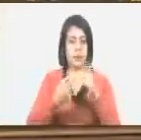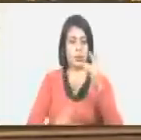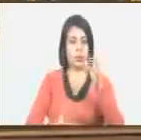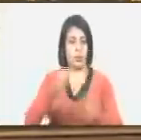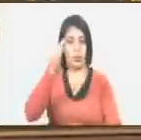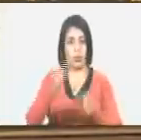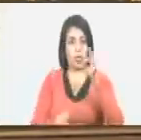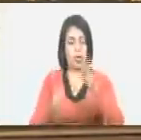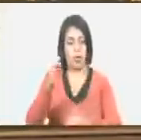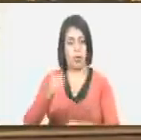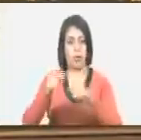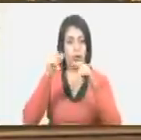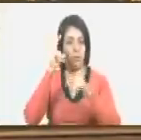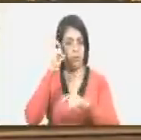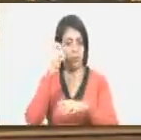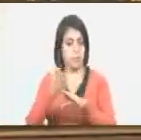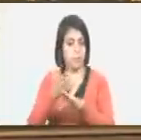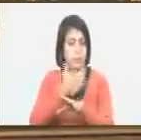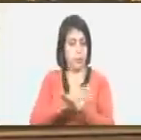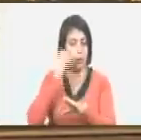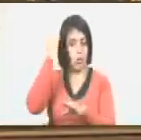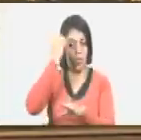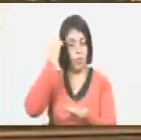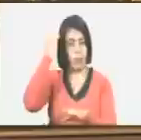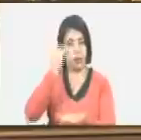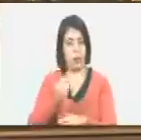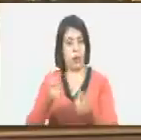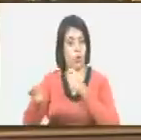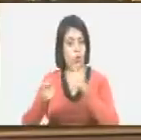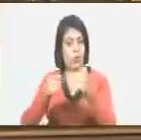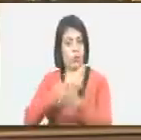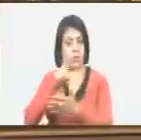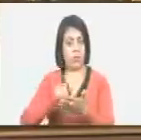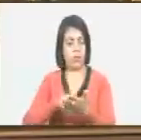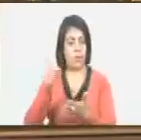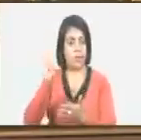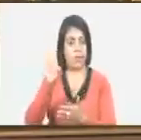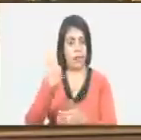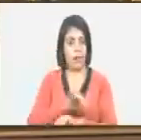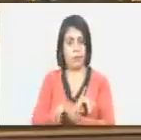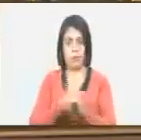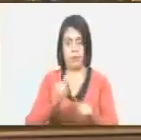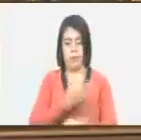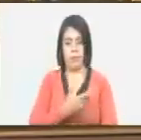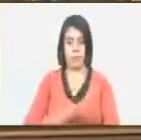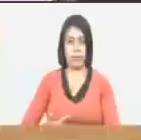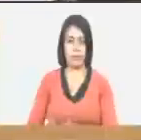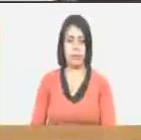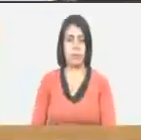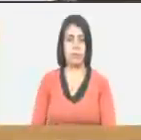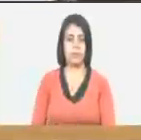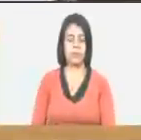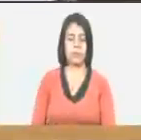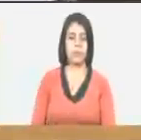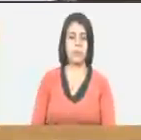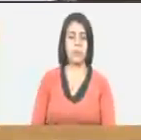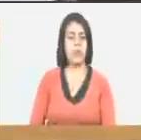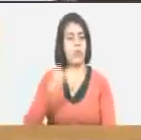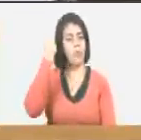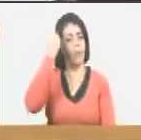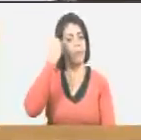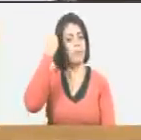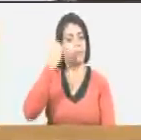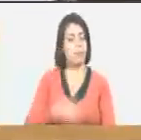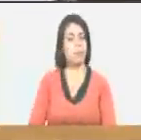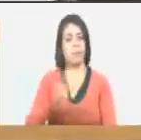juzgada, oída previamente la opinión de la Procuraduría General de la República. Es todo, señor presidente. En